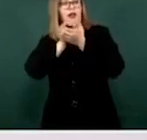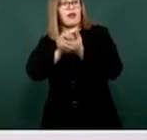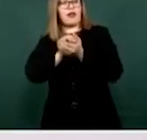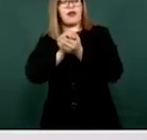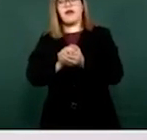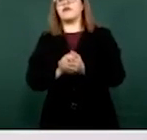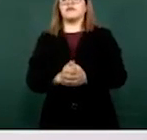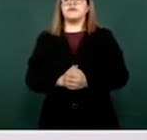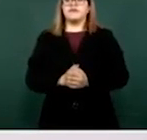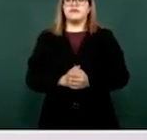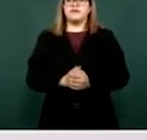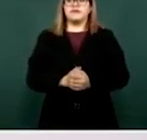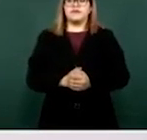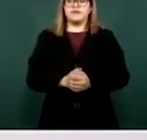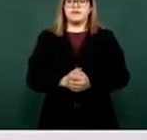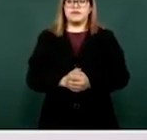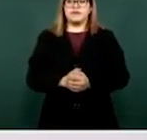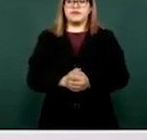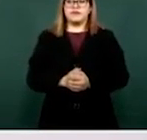la